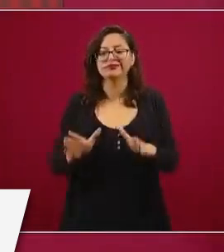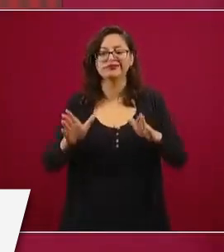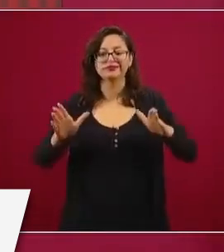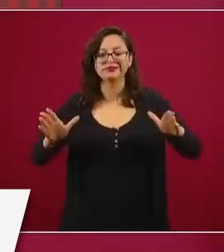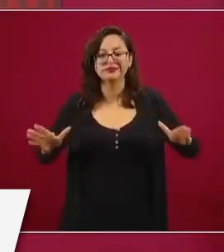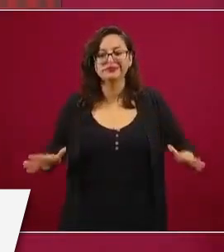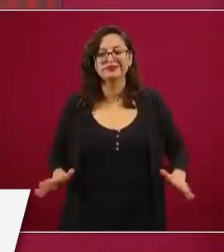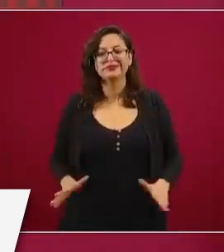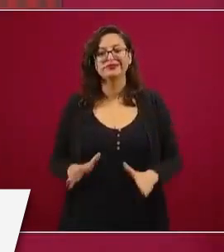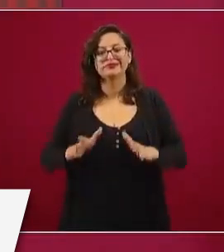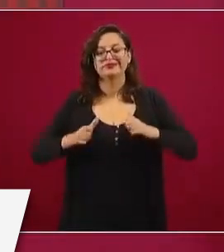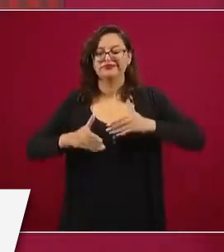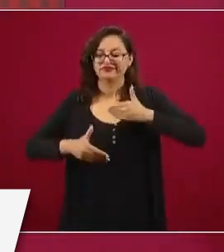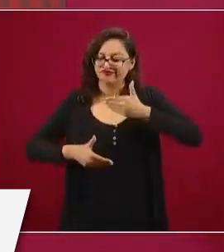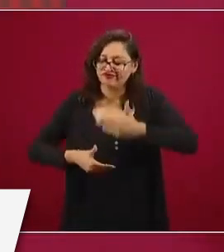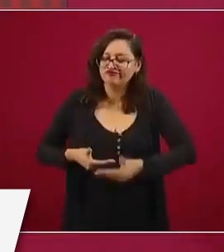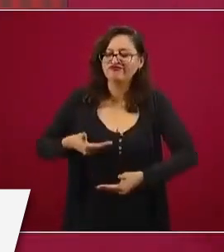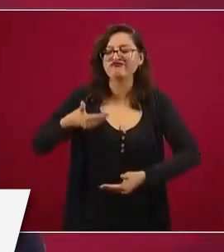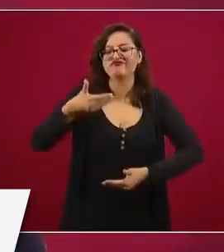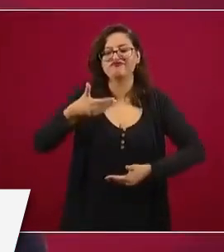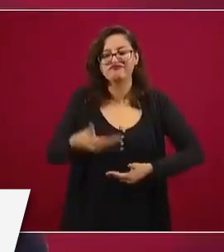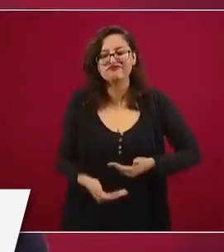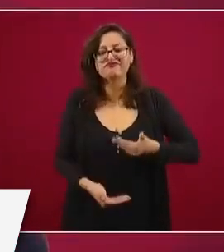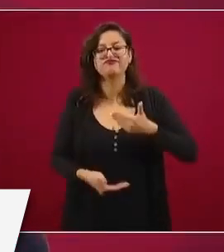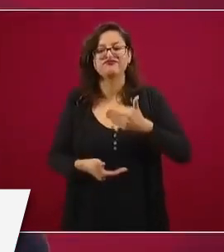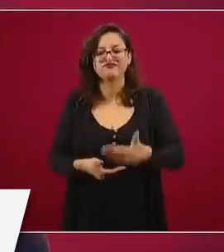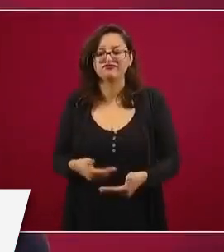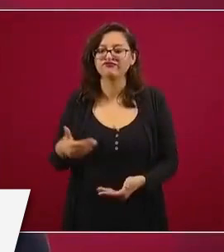lo que nos hace caminar